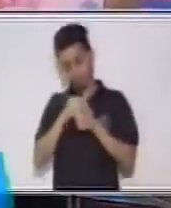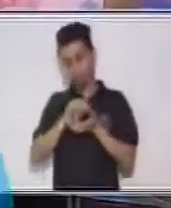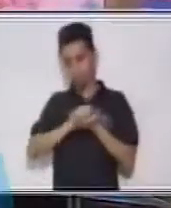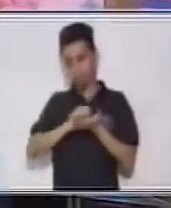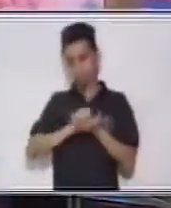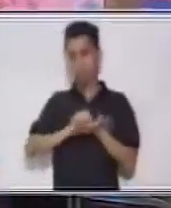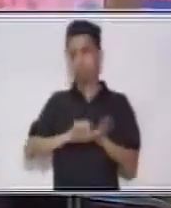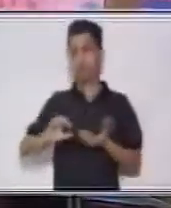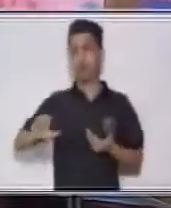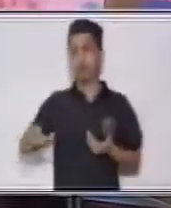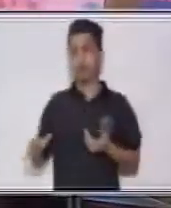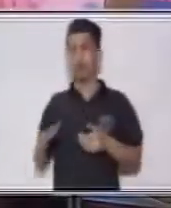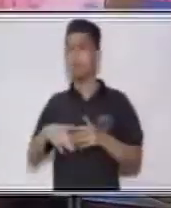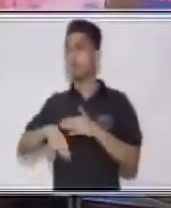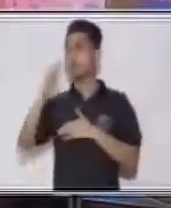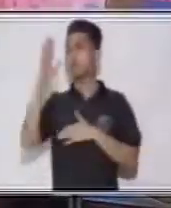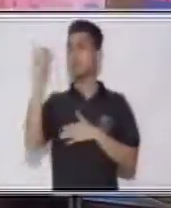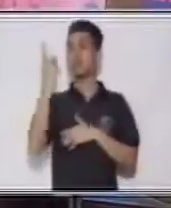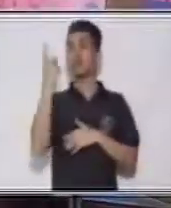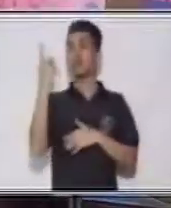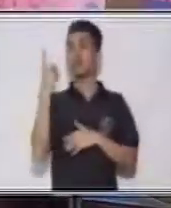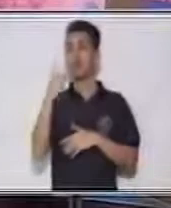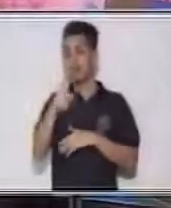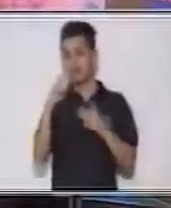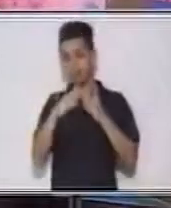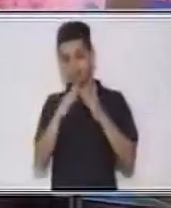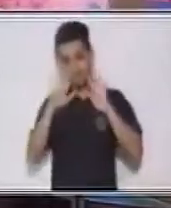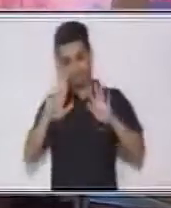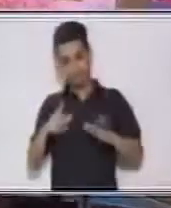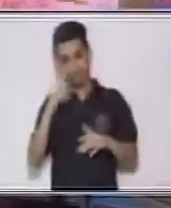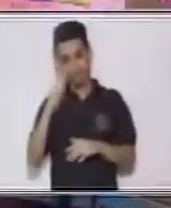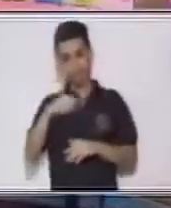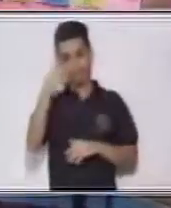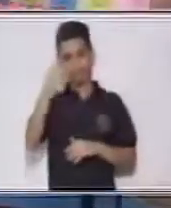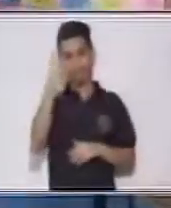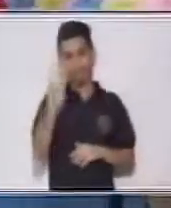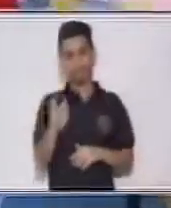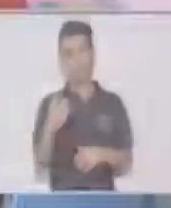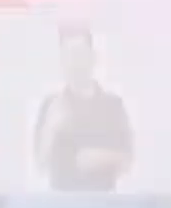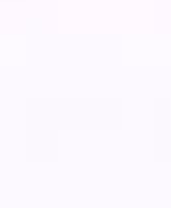agua y jabón y lo más importante quédate en casa hasta la próxima